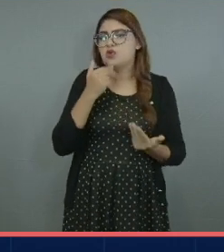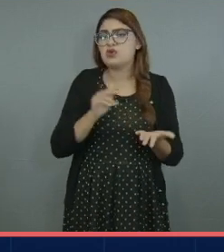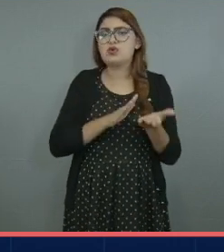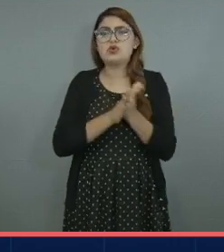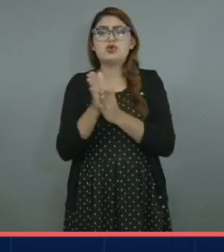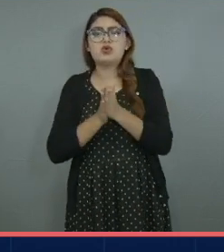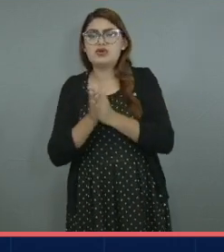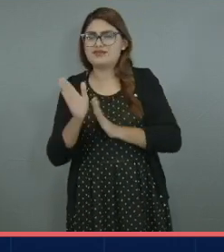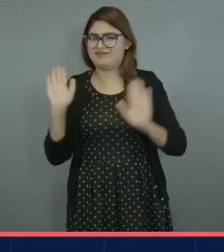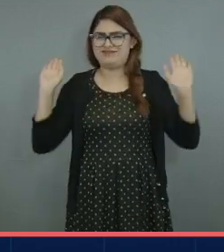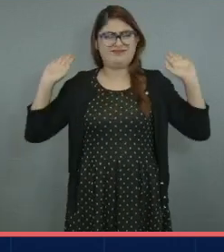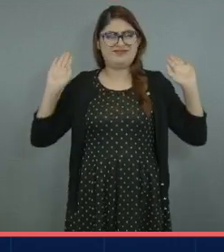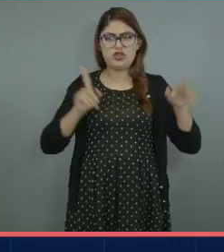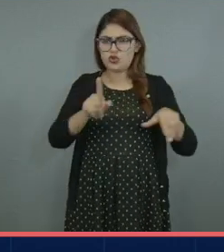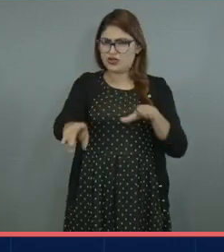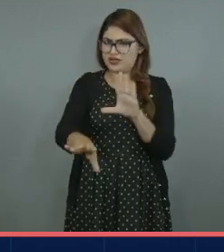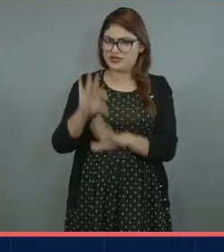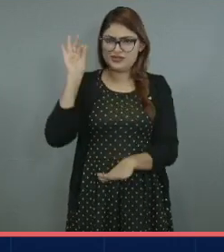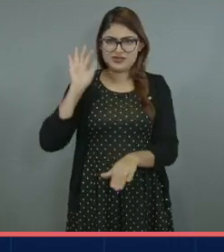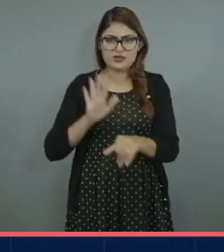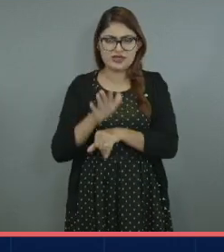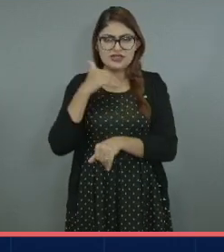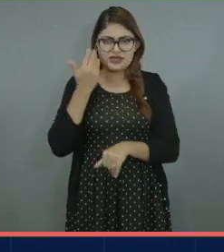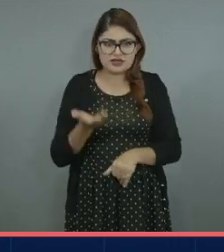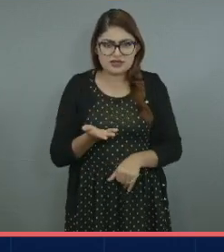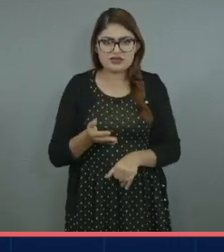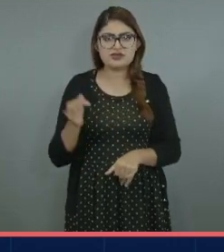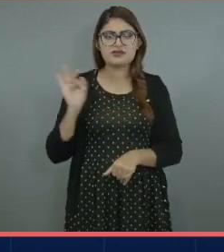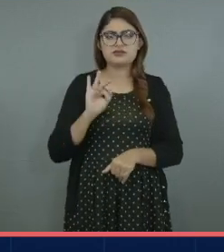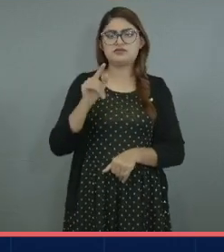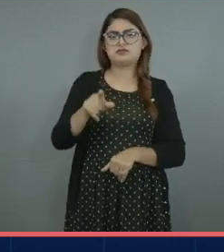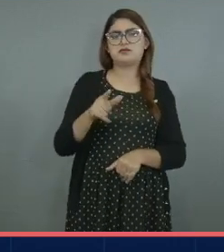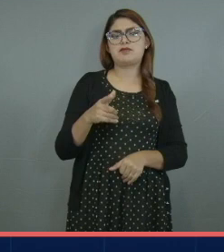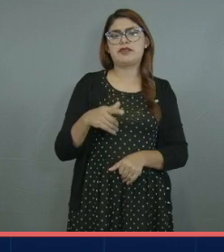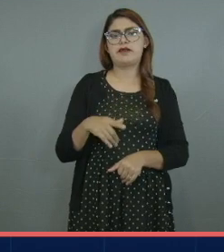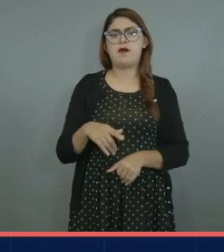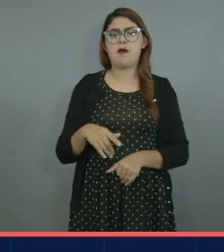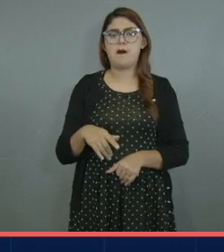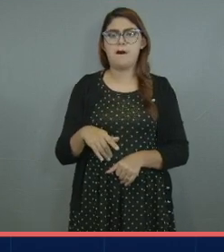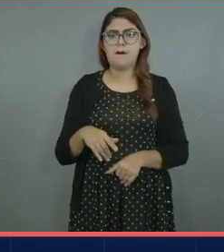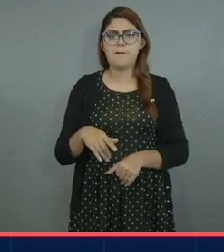chocolates, puede ser lo que tú quieras. Puede ser quizá incluso